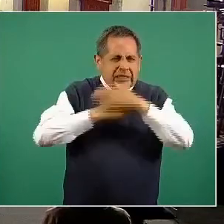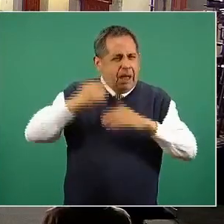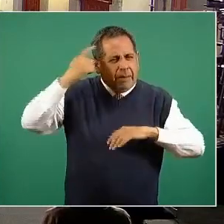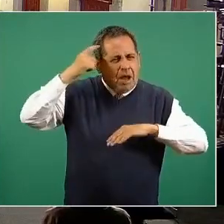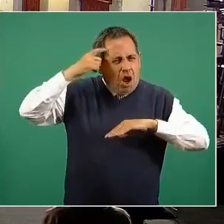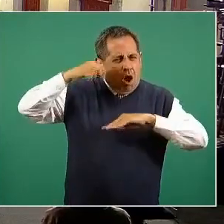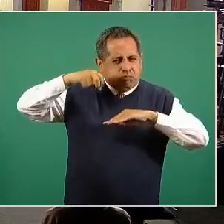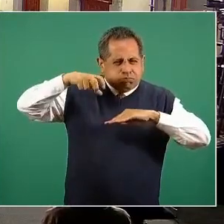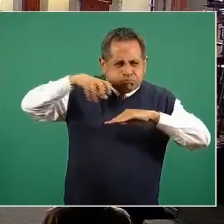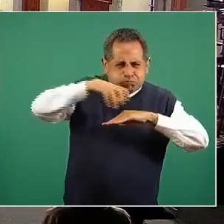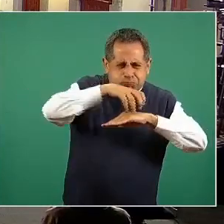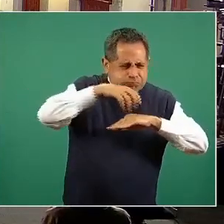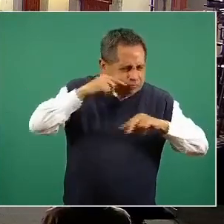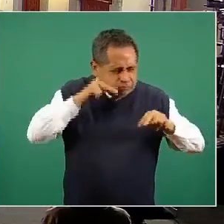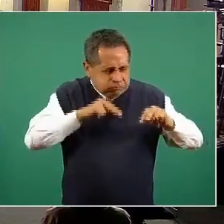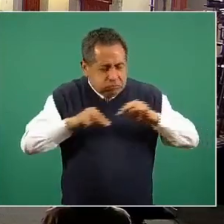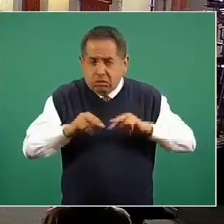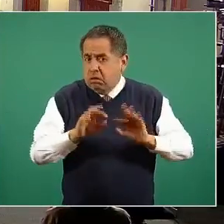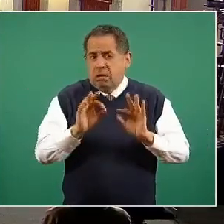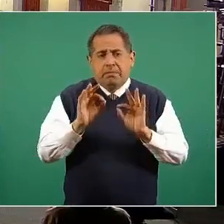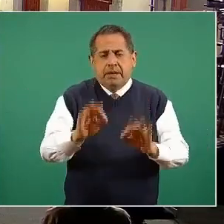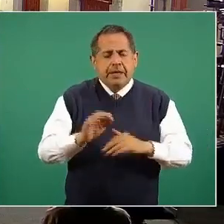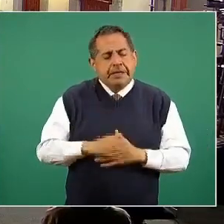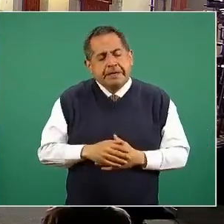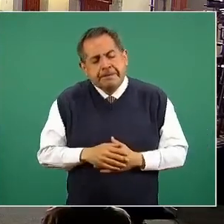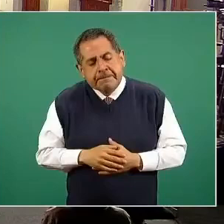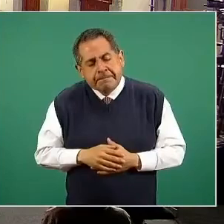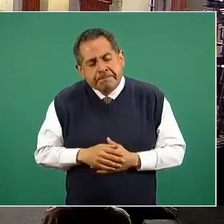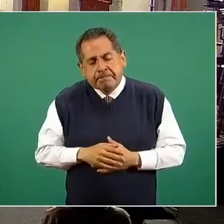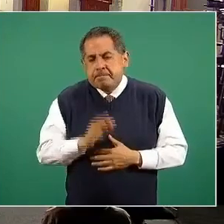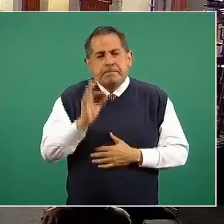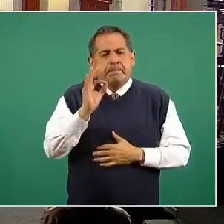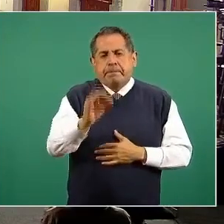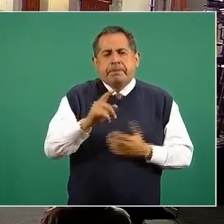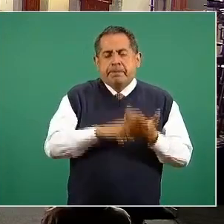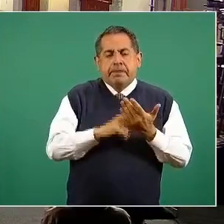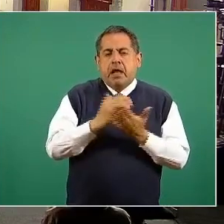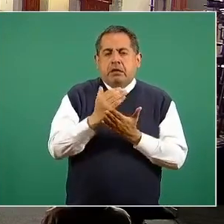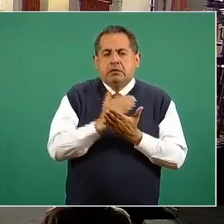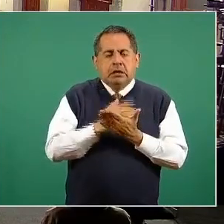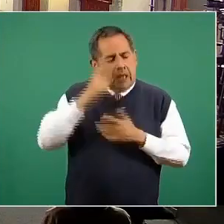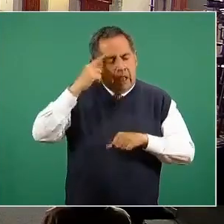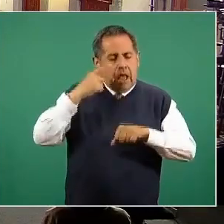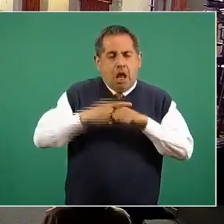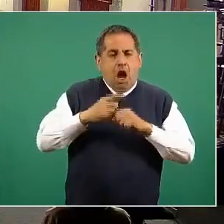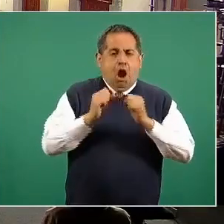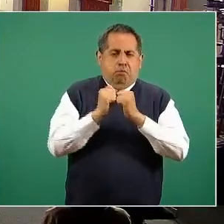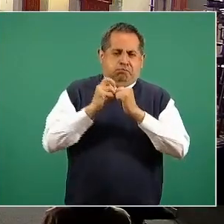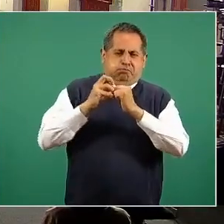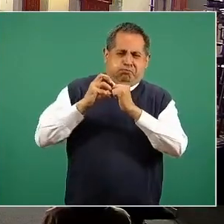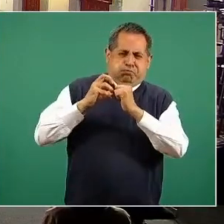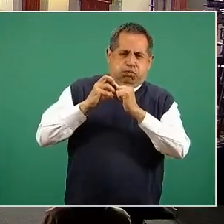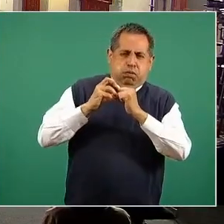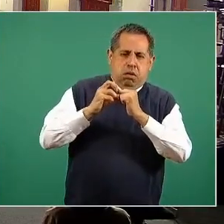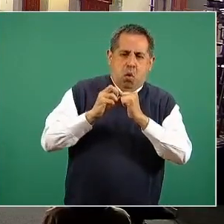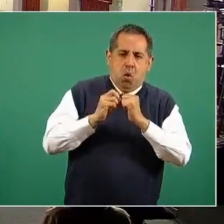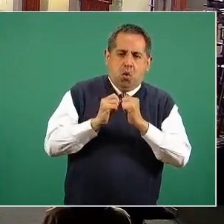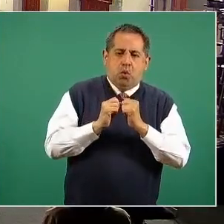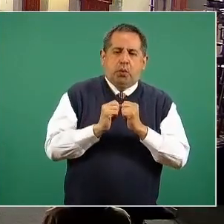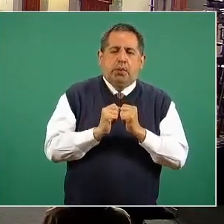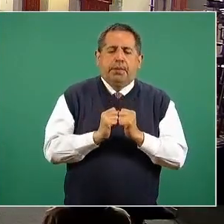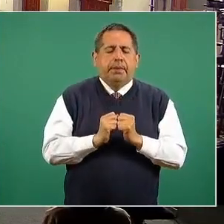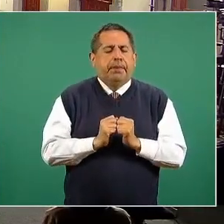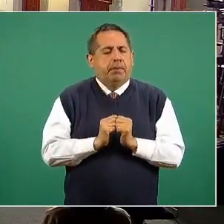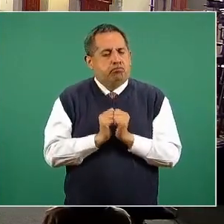características especiales, y hasta el momento se tiene un reconocimiento de que ha disminuido las lesiones inflamatorias que tenía en